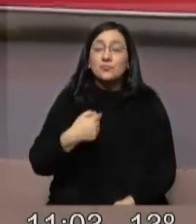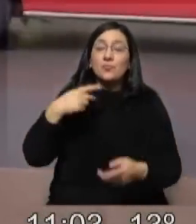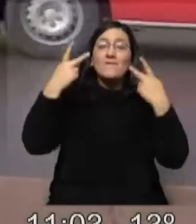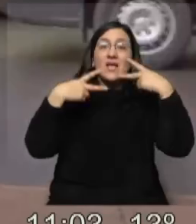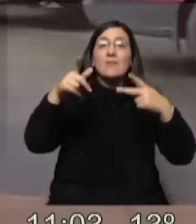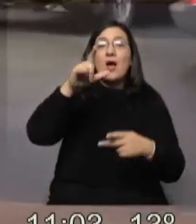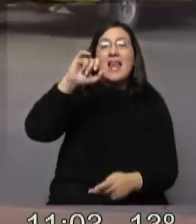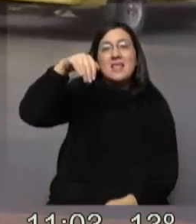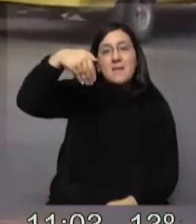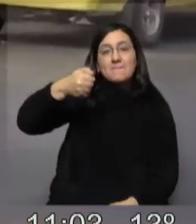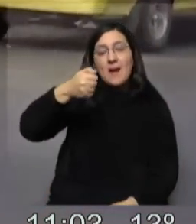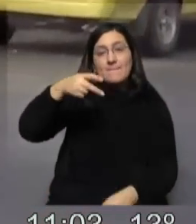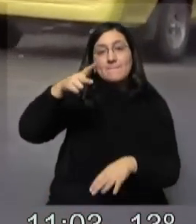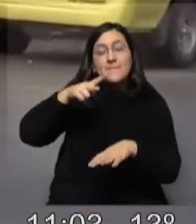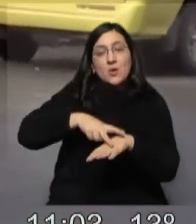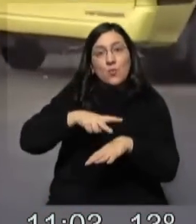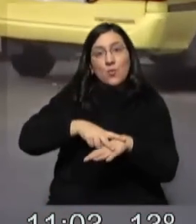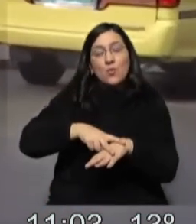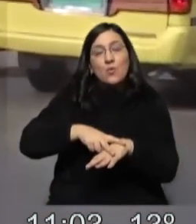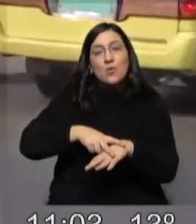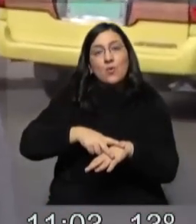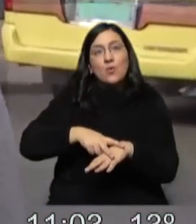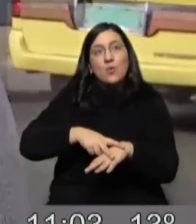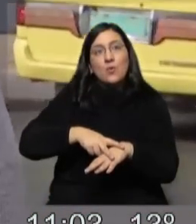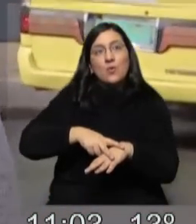a Lima hace un tiempo, cuando hablamos con 3 fiscales